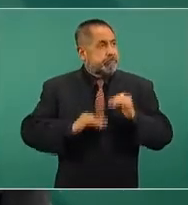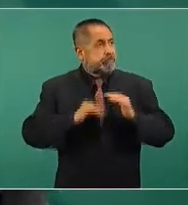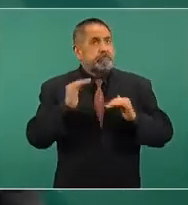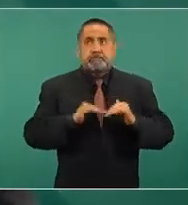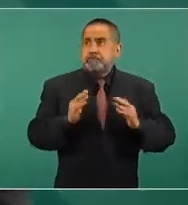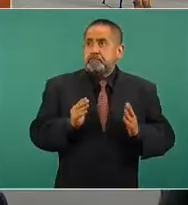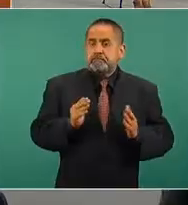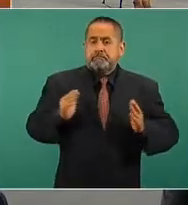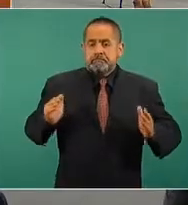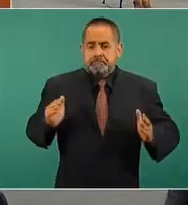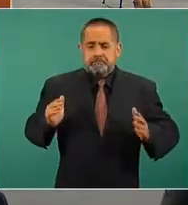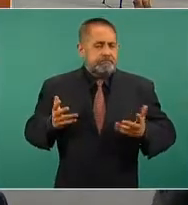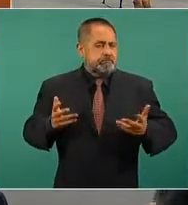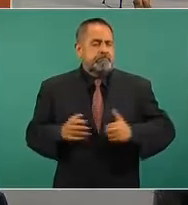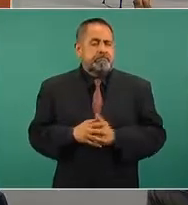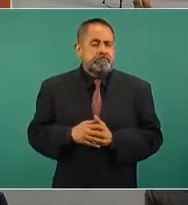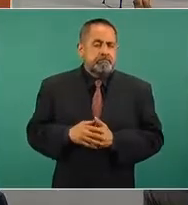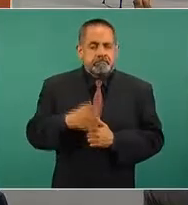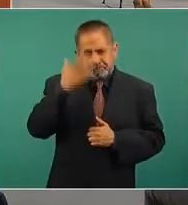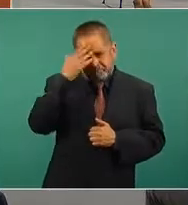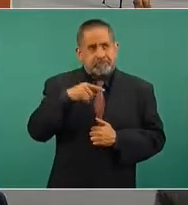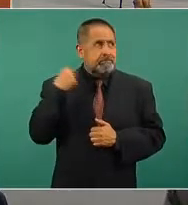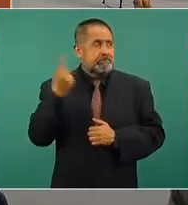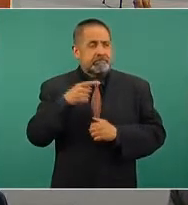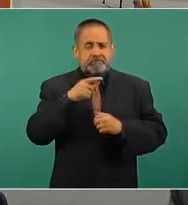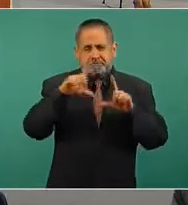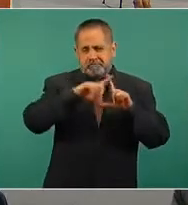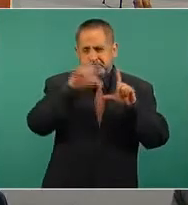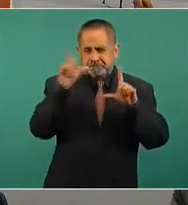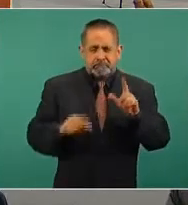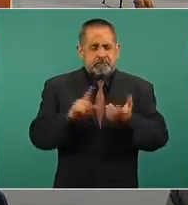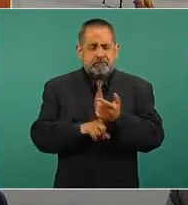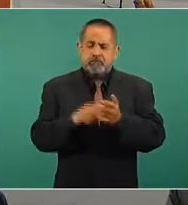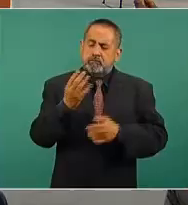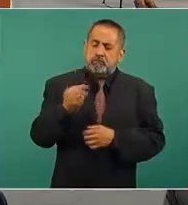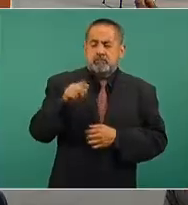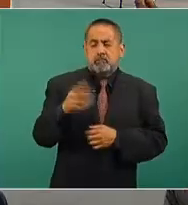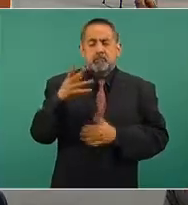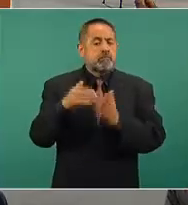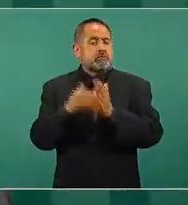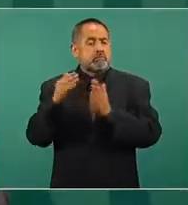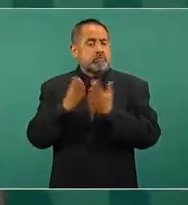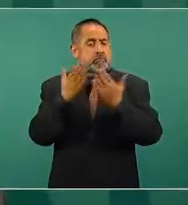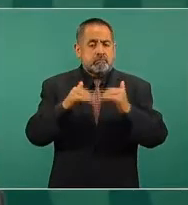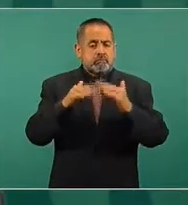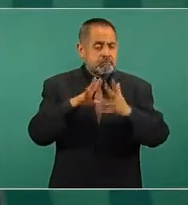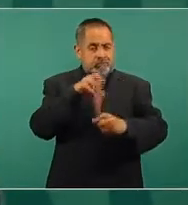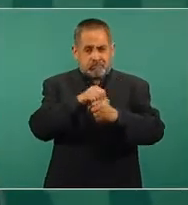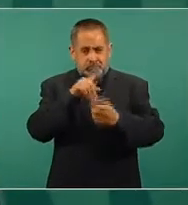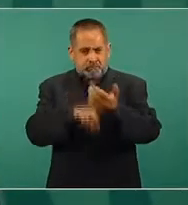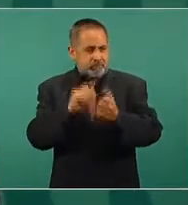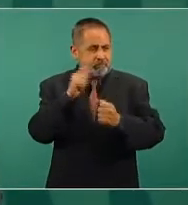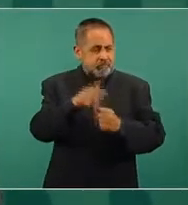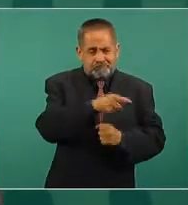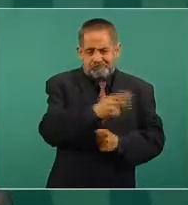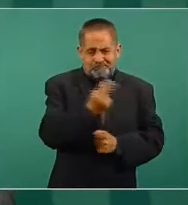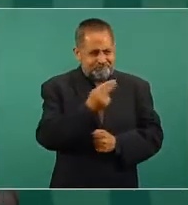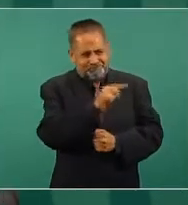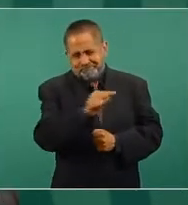del déficit en materia de vivienda a nivel nacional, de las 9.4 millones de viviendas que tienen alguna